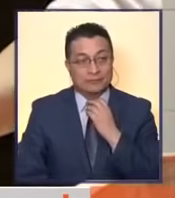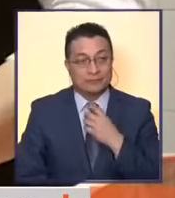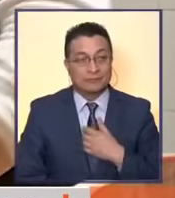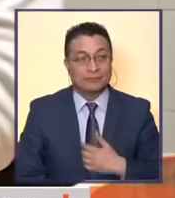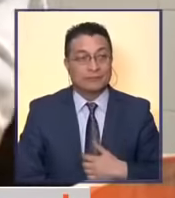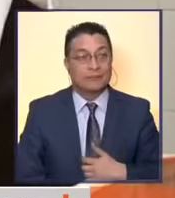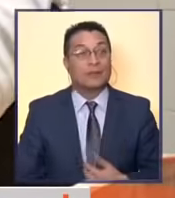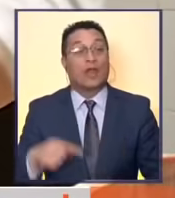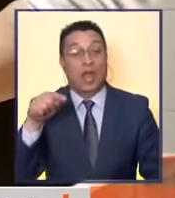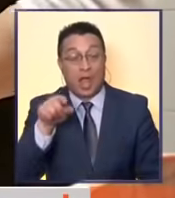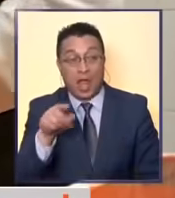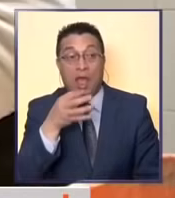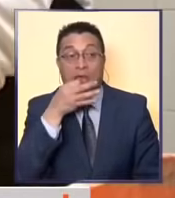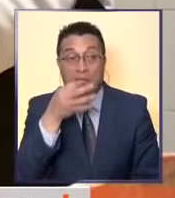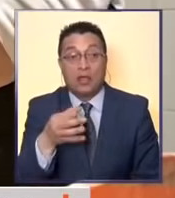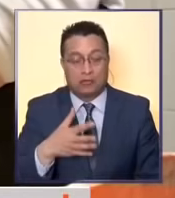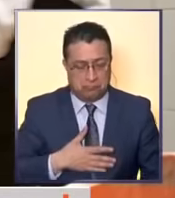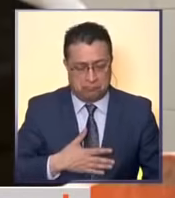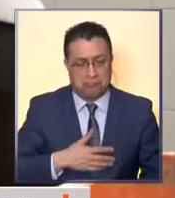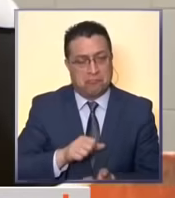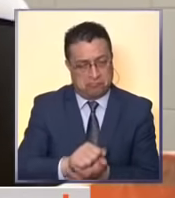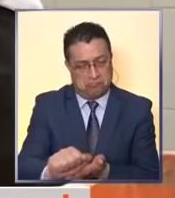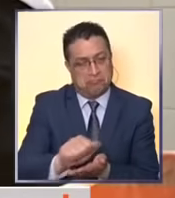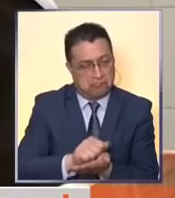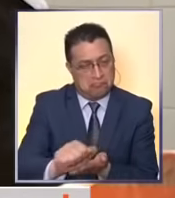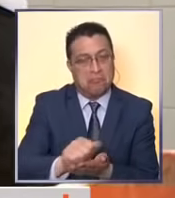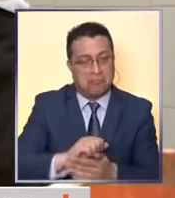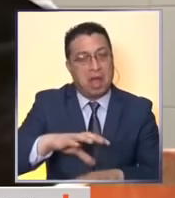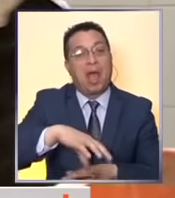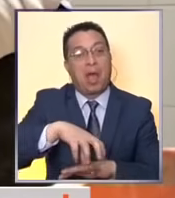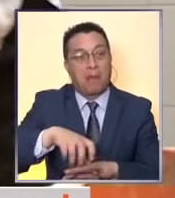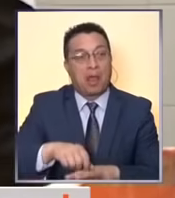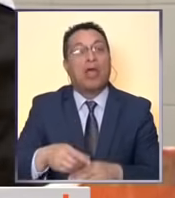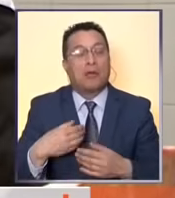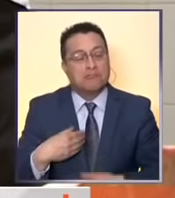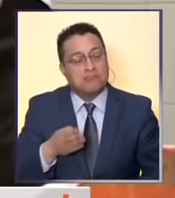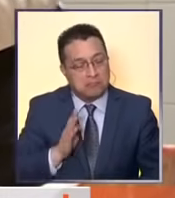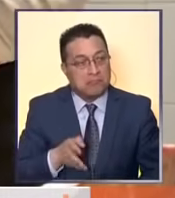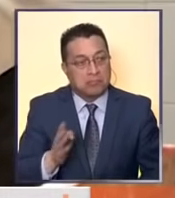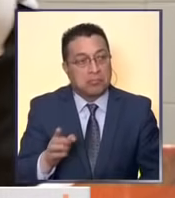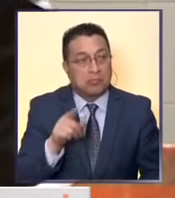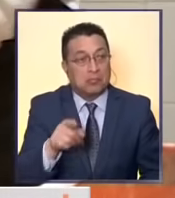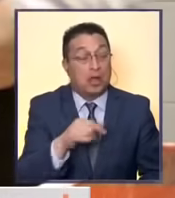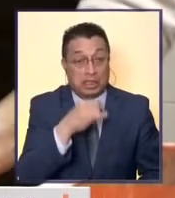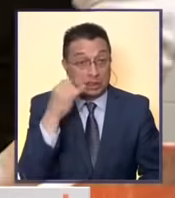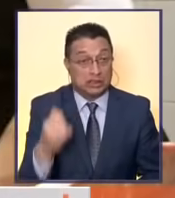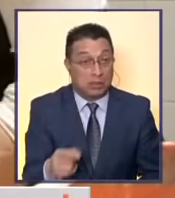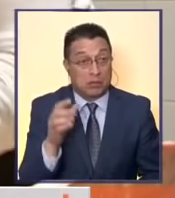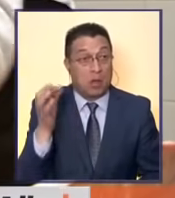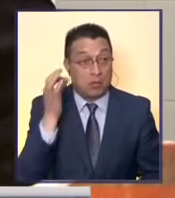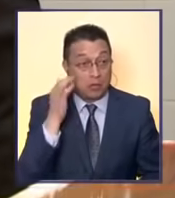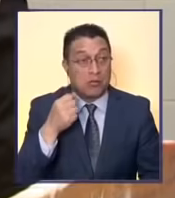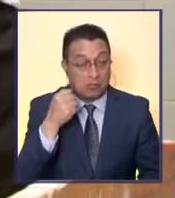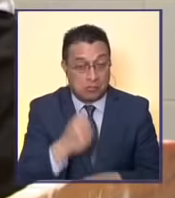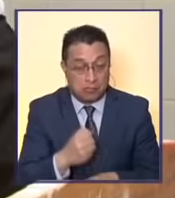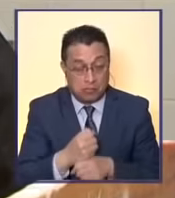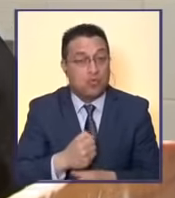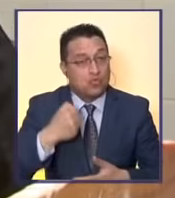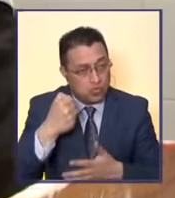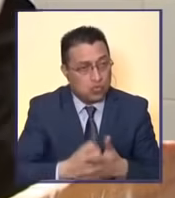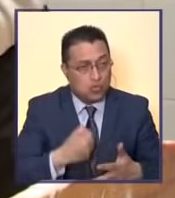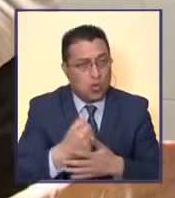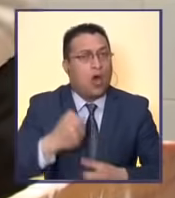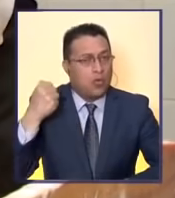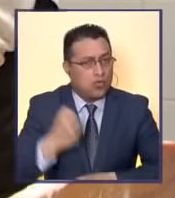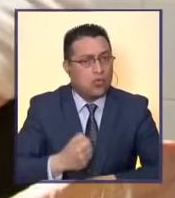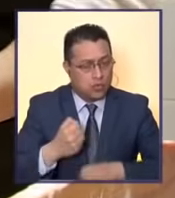Y ella dijo, me voy a poner a hacer empanadas para salir adelante. Porque ella siempre ha sido una mujer muy luchadora y muy trabajadora